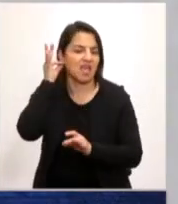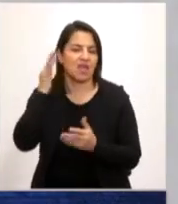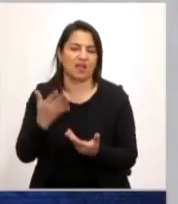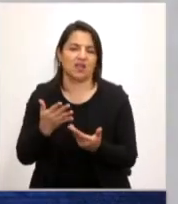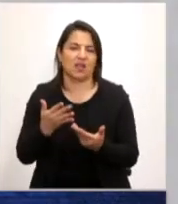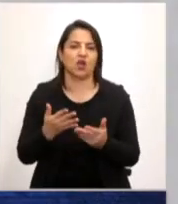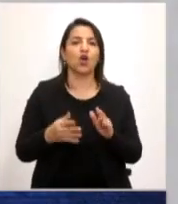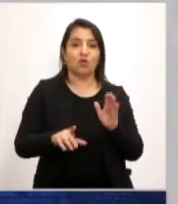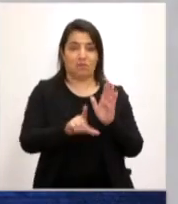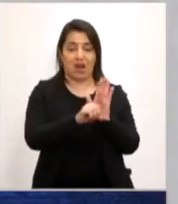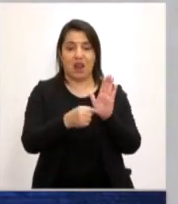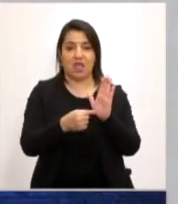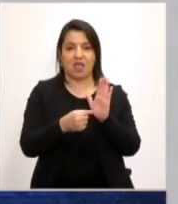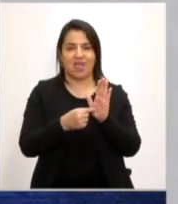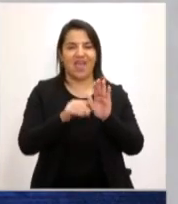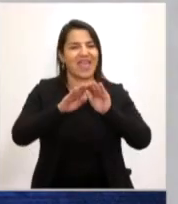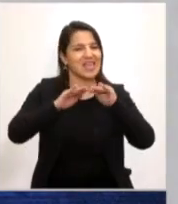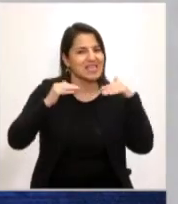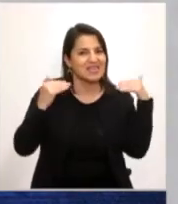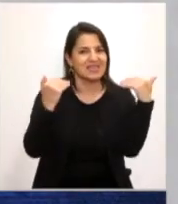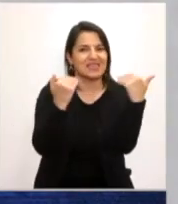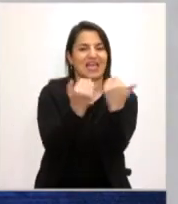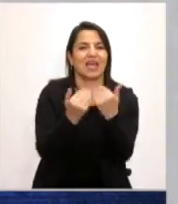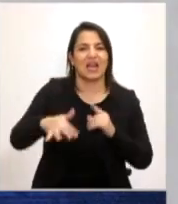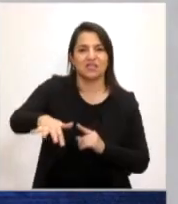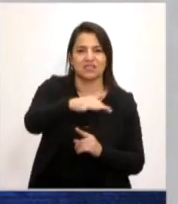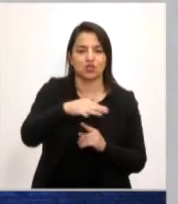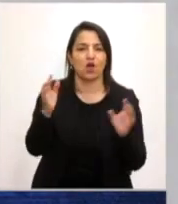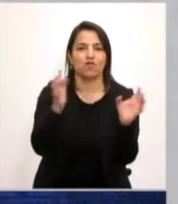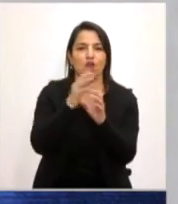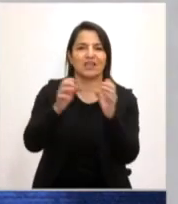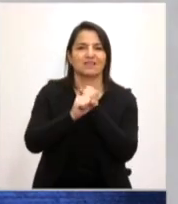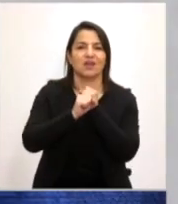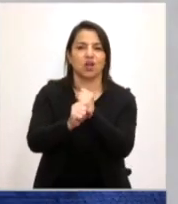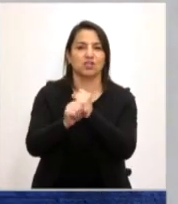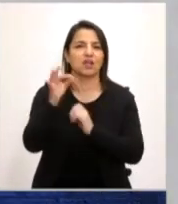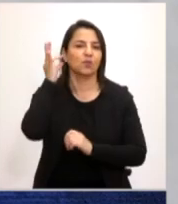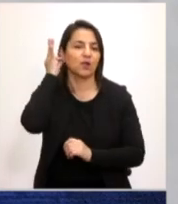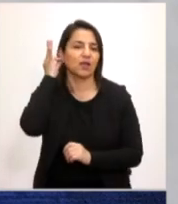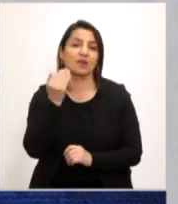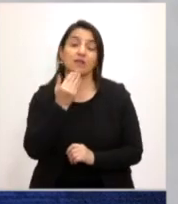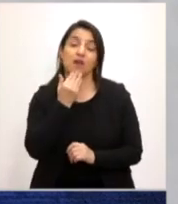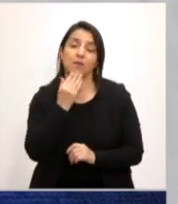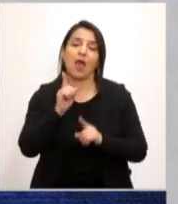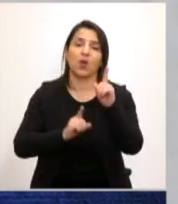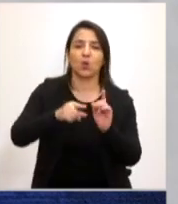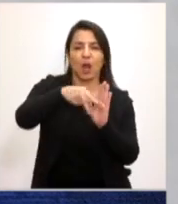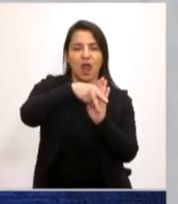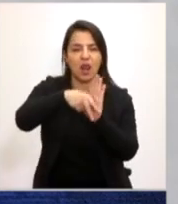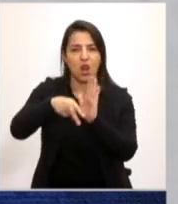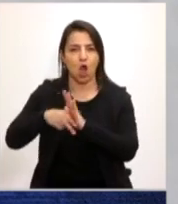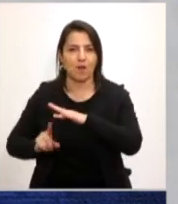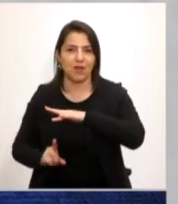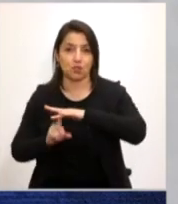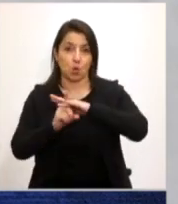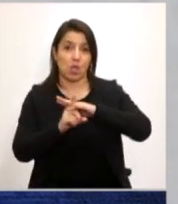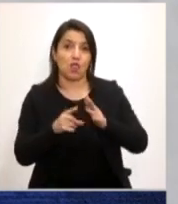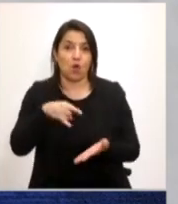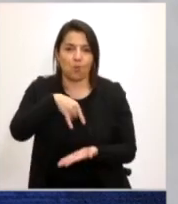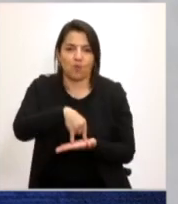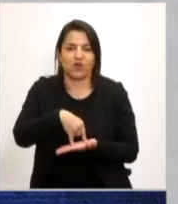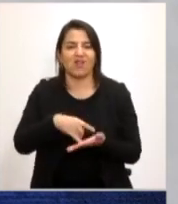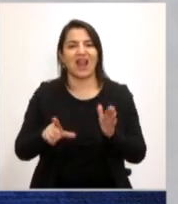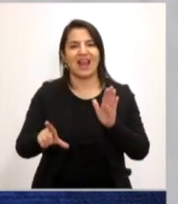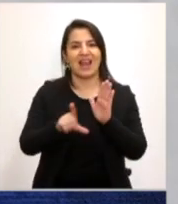aborda de manera integral el fenómeno de violencia contra las mujeres. También algunas normas que han surgido de mociones parlamentarias, como la Ley